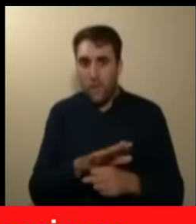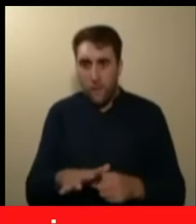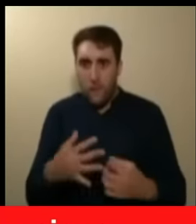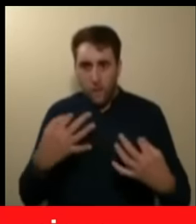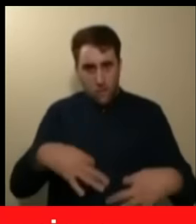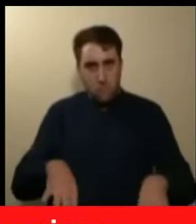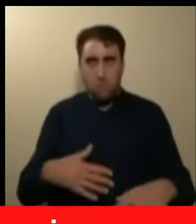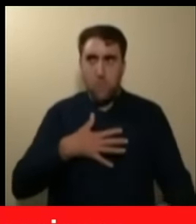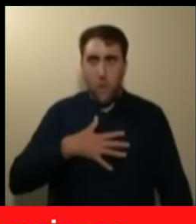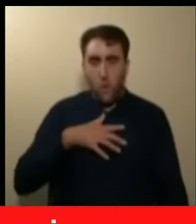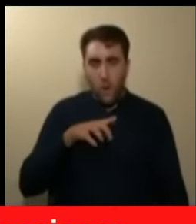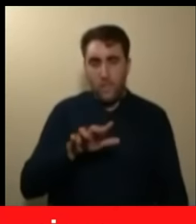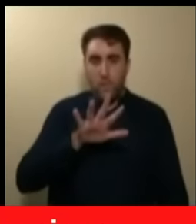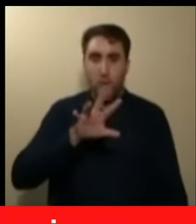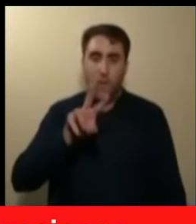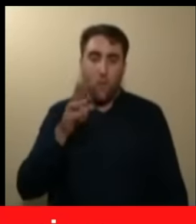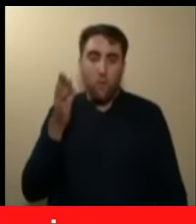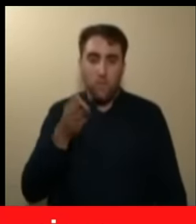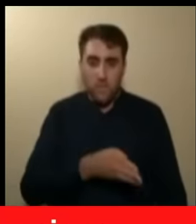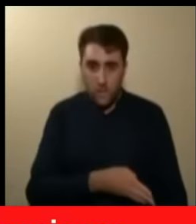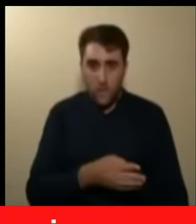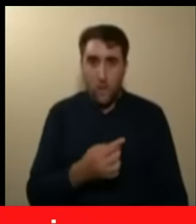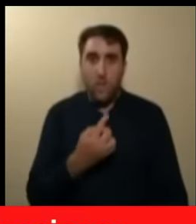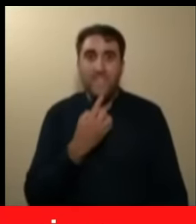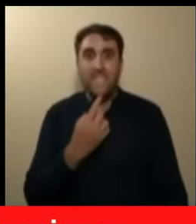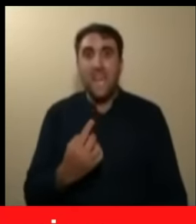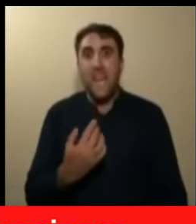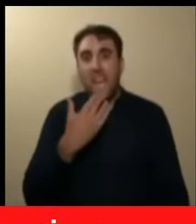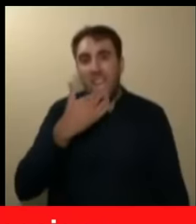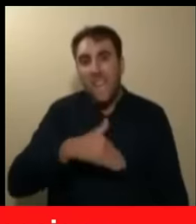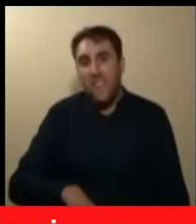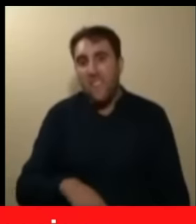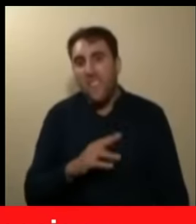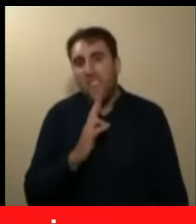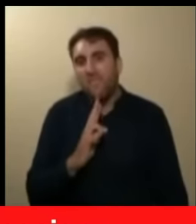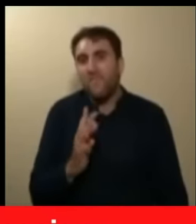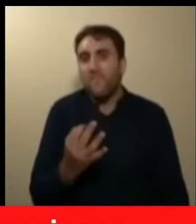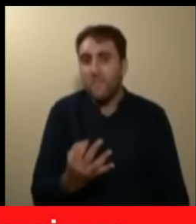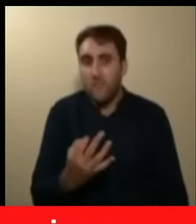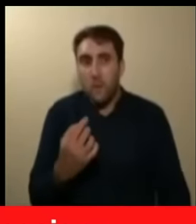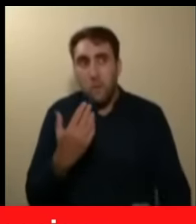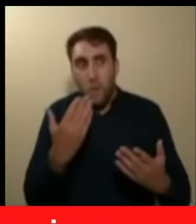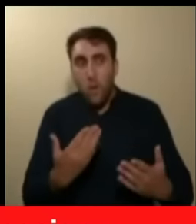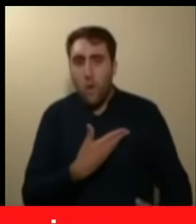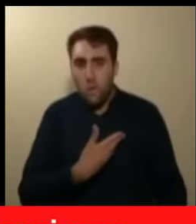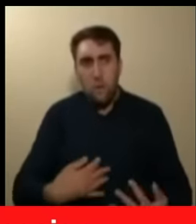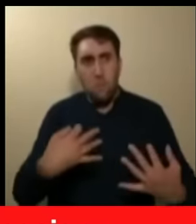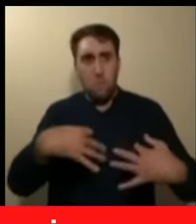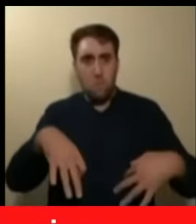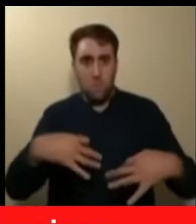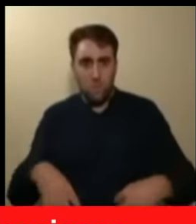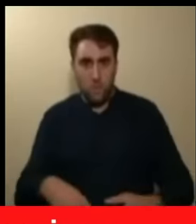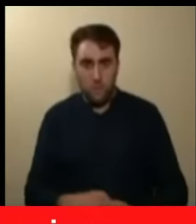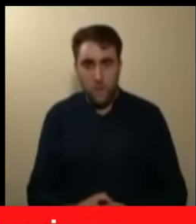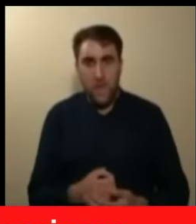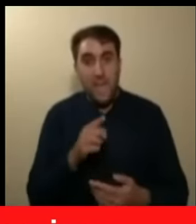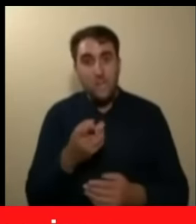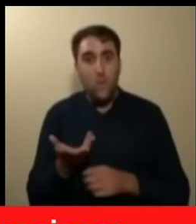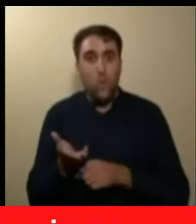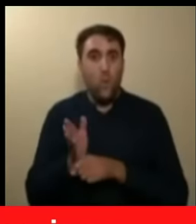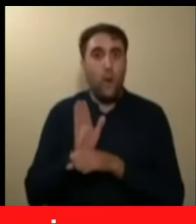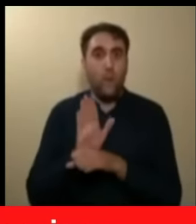El 52% de la población entiende que este ha sido un gobierno y es un gobierno que está haciendo las cosas bien. Ese es un respaldo